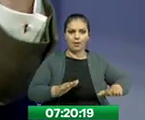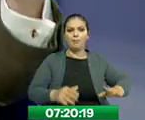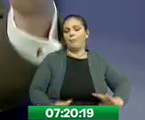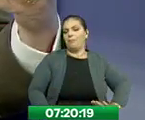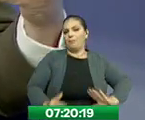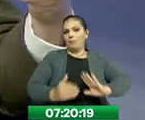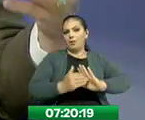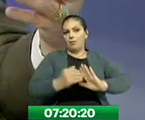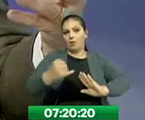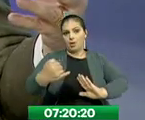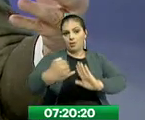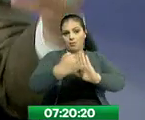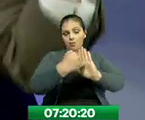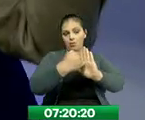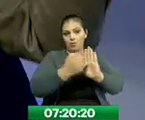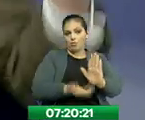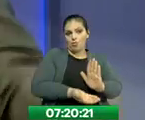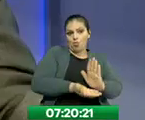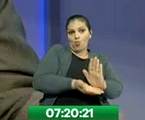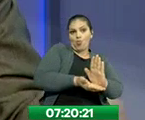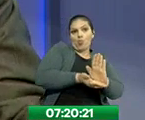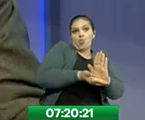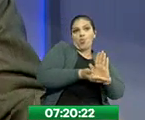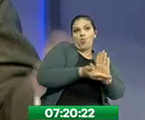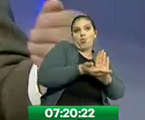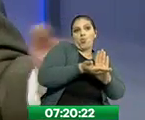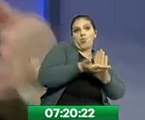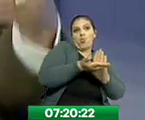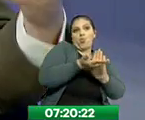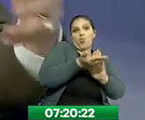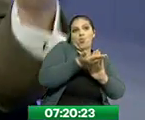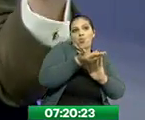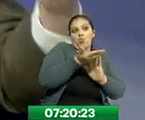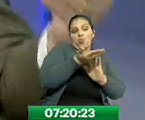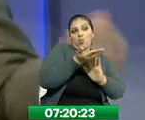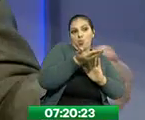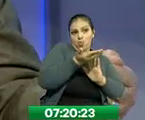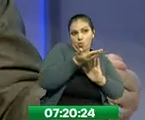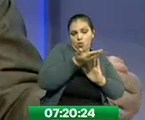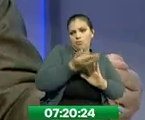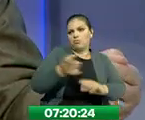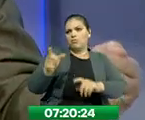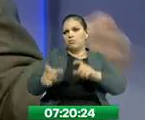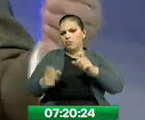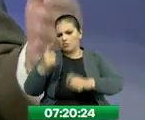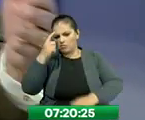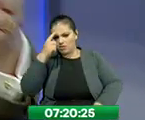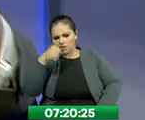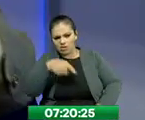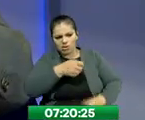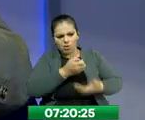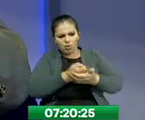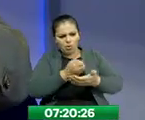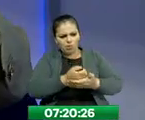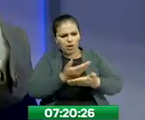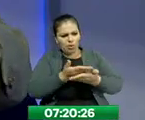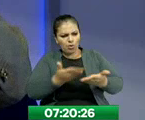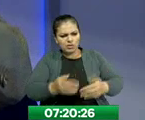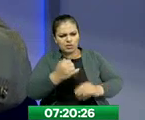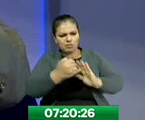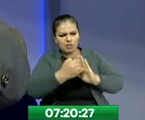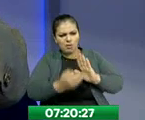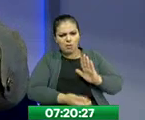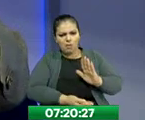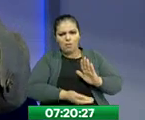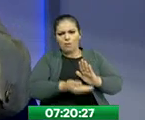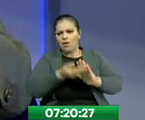los impuestos en recesión, ahonda la recesión, la hace más seria. Y eso lo estamos viendo todos los